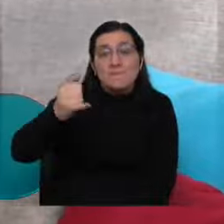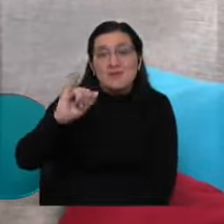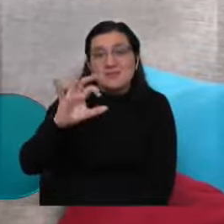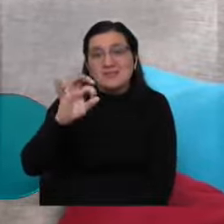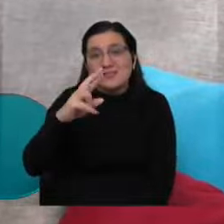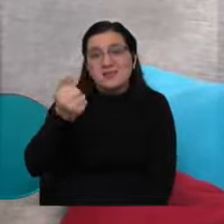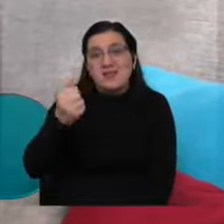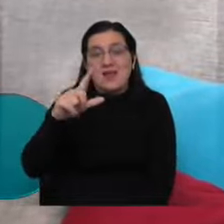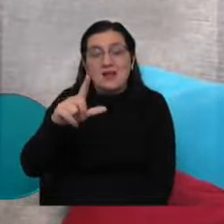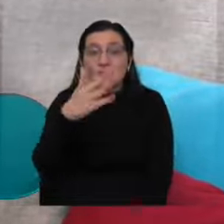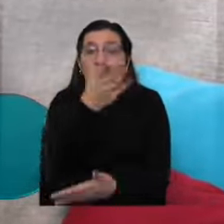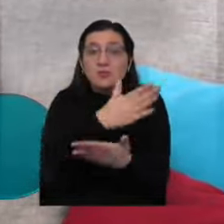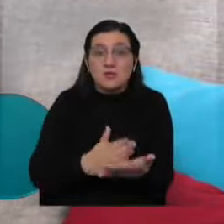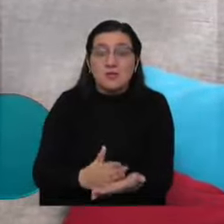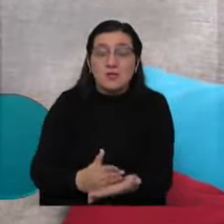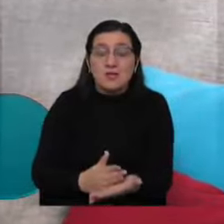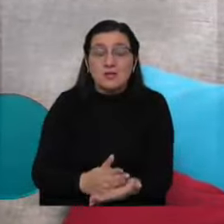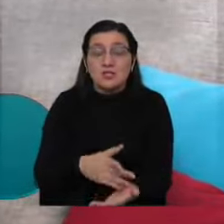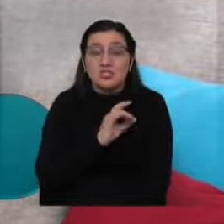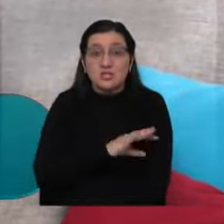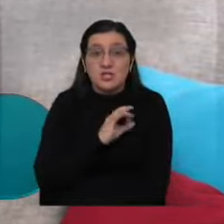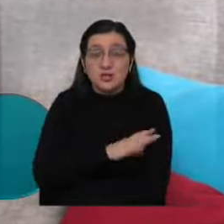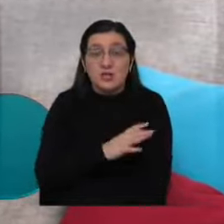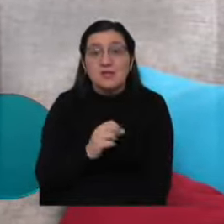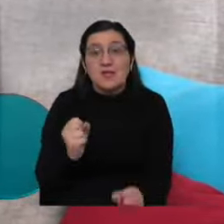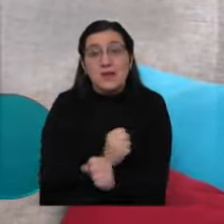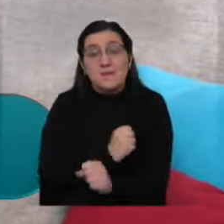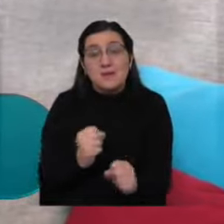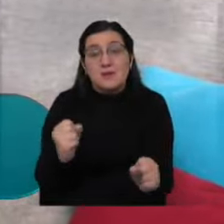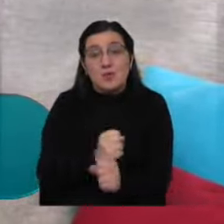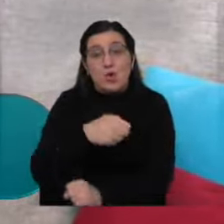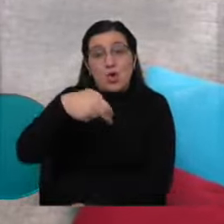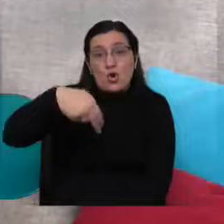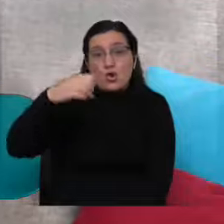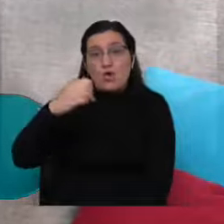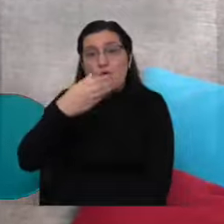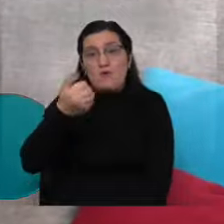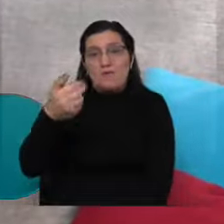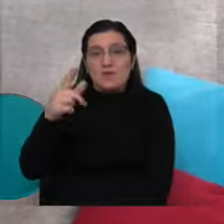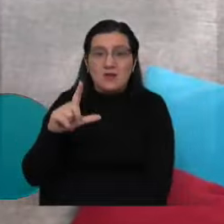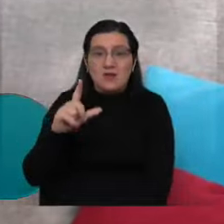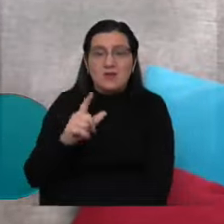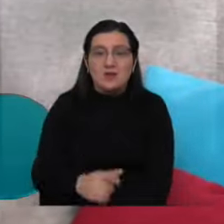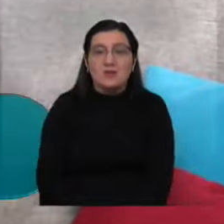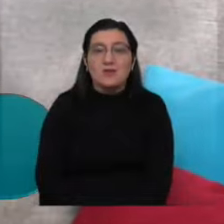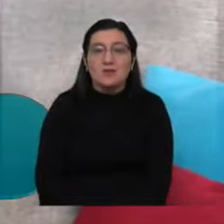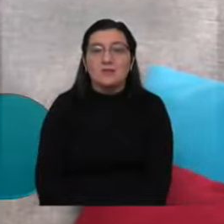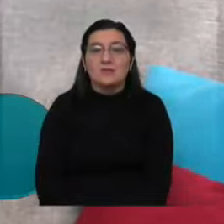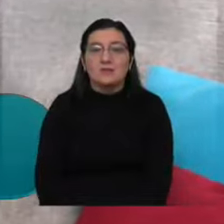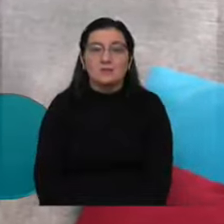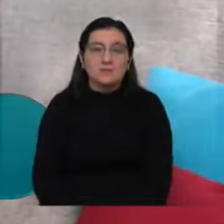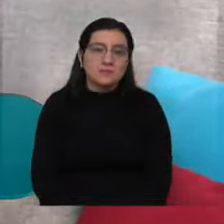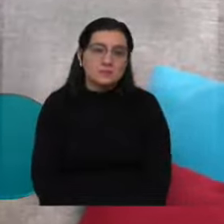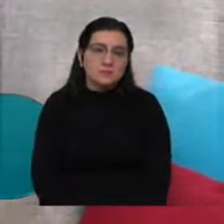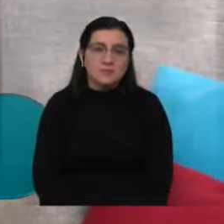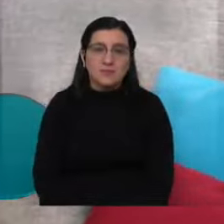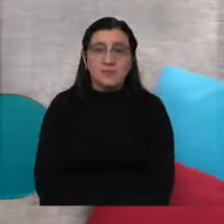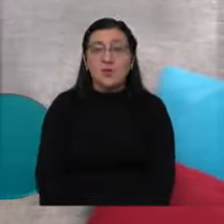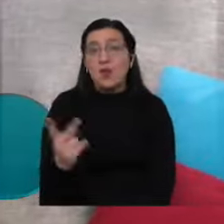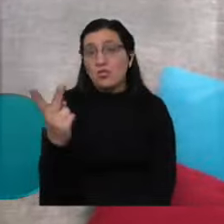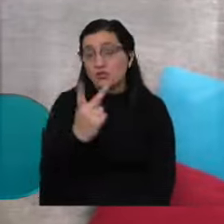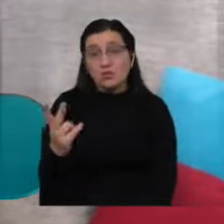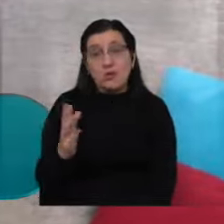poetisa chilena que a ella le dio en el premio Nobel tenene un poco de esa pica Juana decía siempre que gabrila como que quería lloraba que quería el premio Nobel y Pero ellas dos